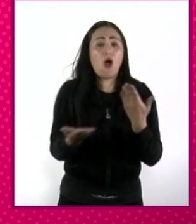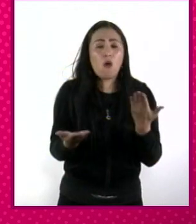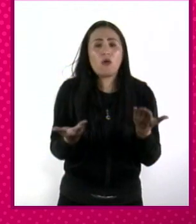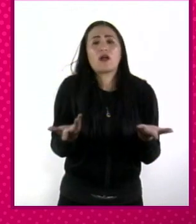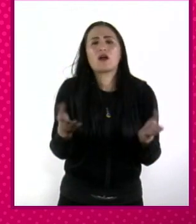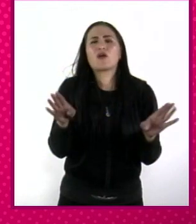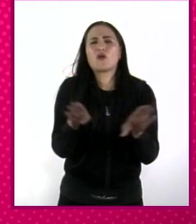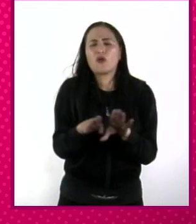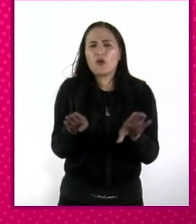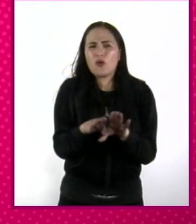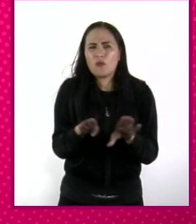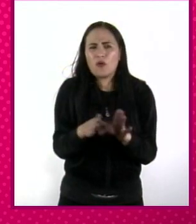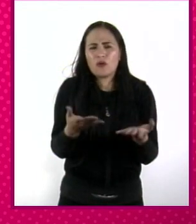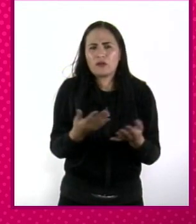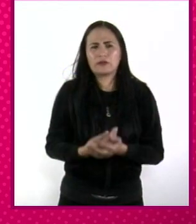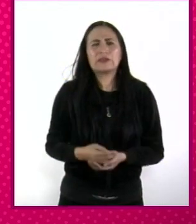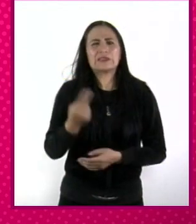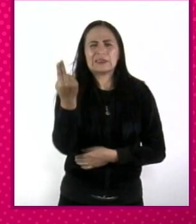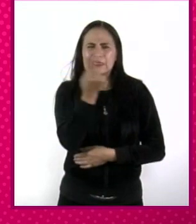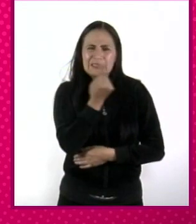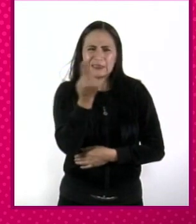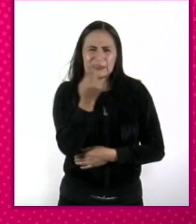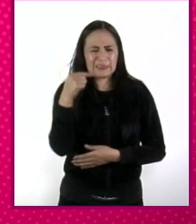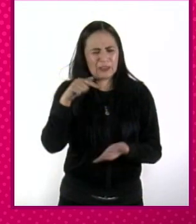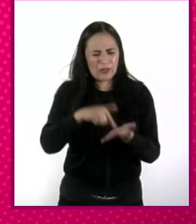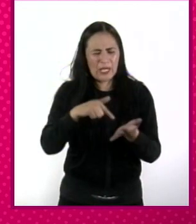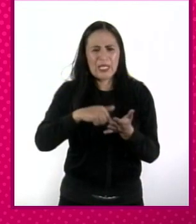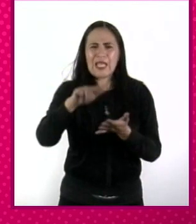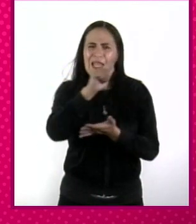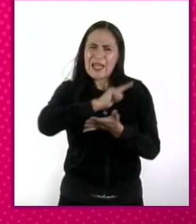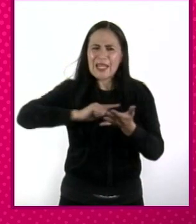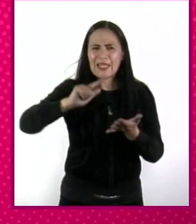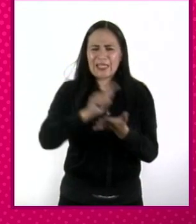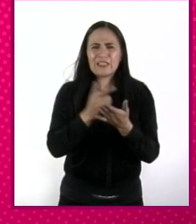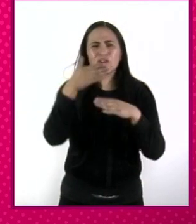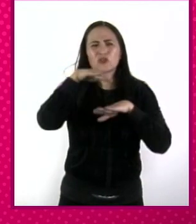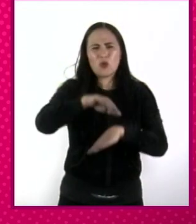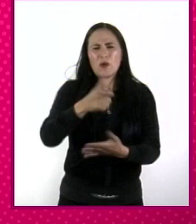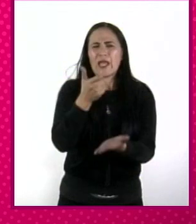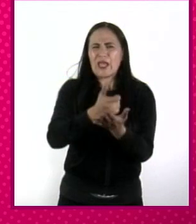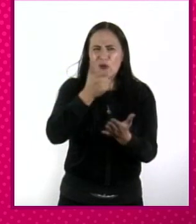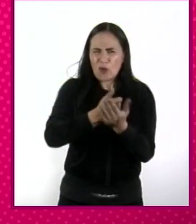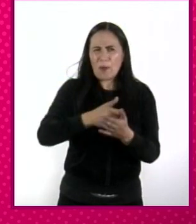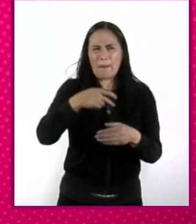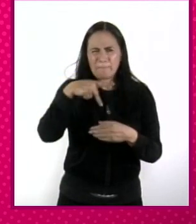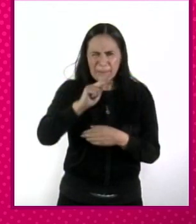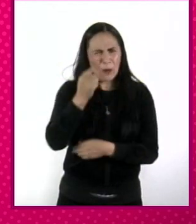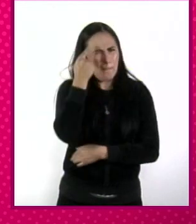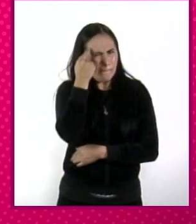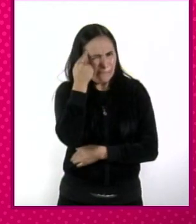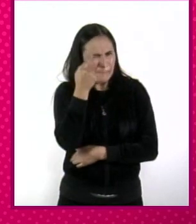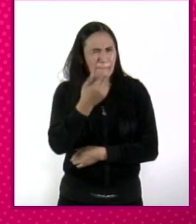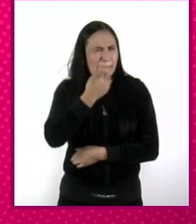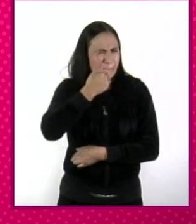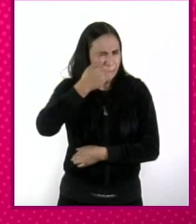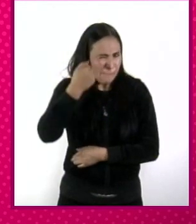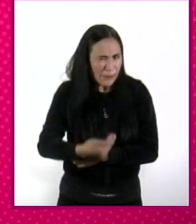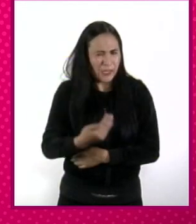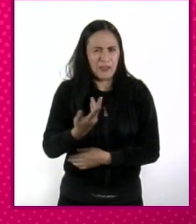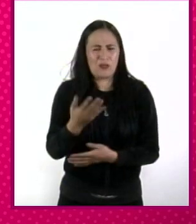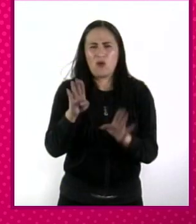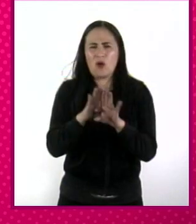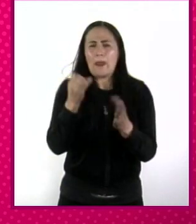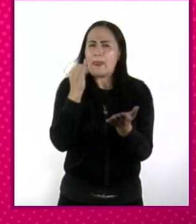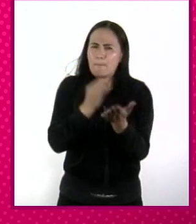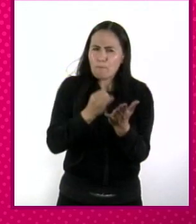necesario pensar reformas fiscales profundas. ¿Qué quiero decir con esto? Pensar